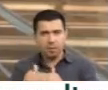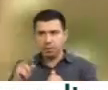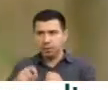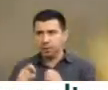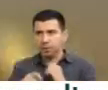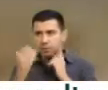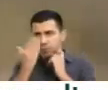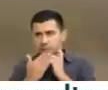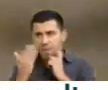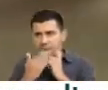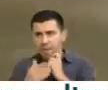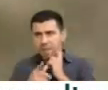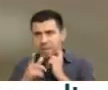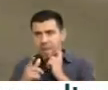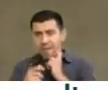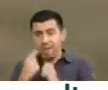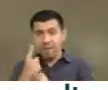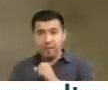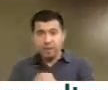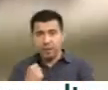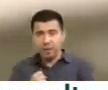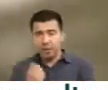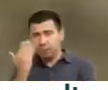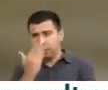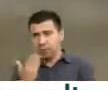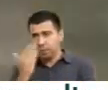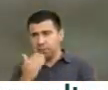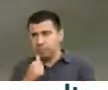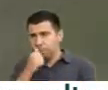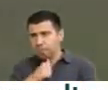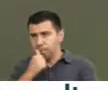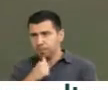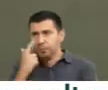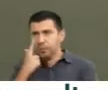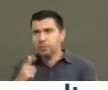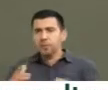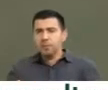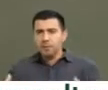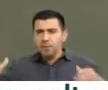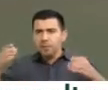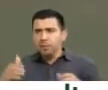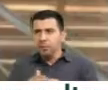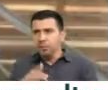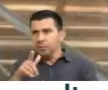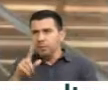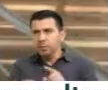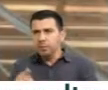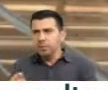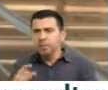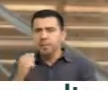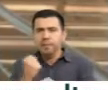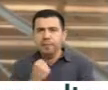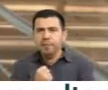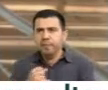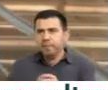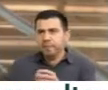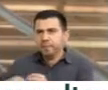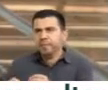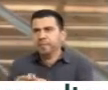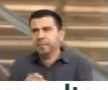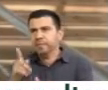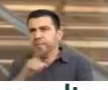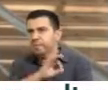estas pruebas ahora viene un año de pruebas de resistencia en el fondo del embalse y varias obras complementarias un lugar que nunca había estado